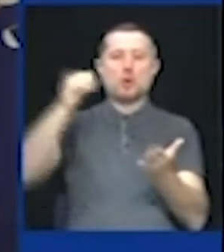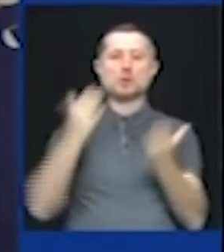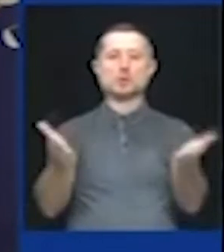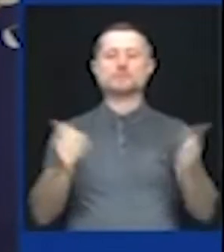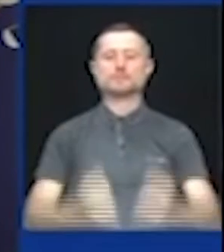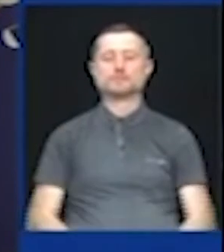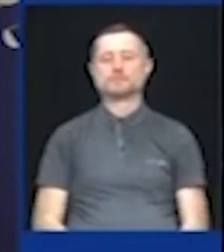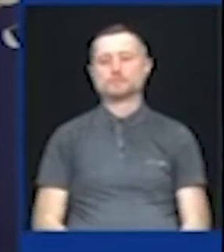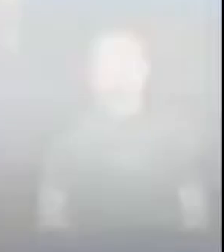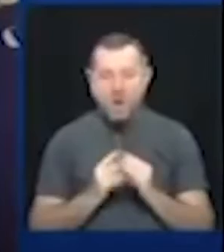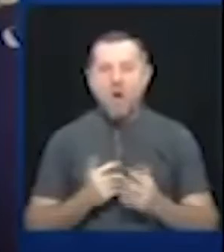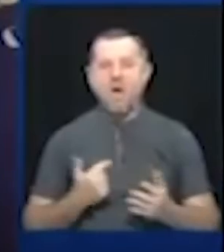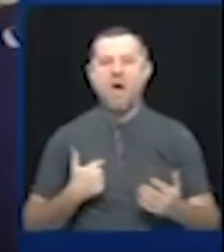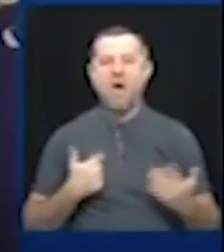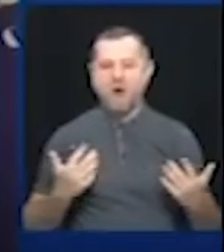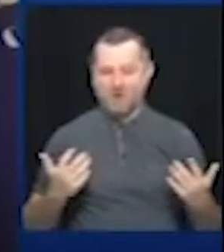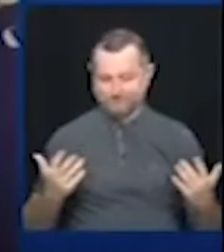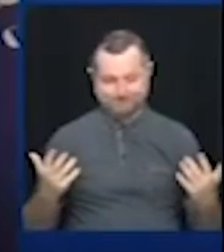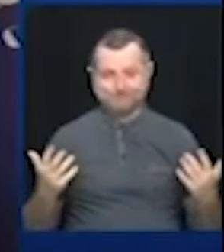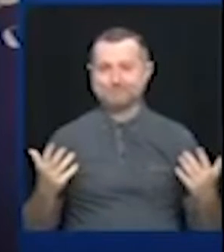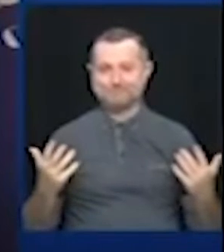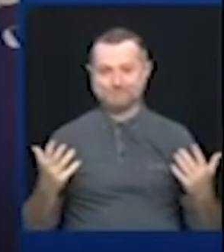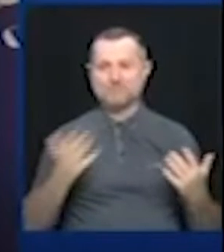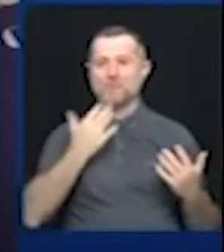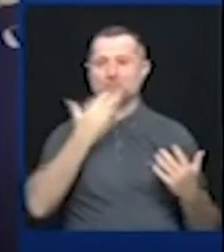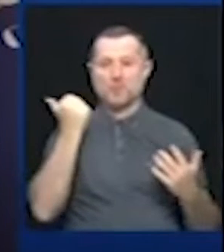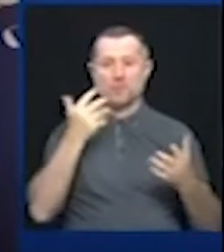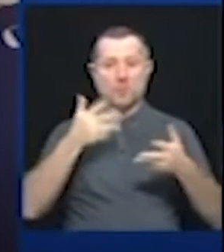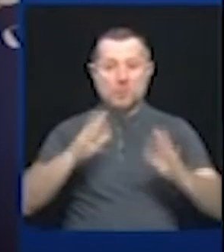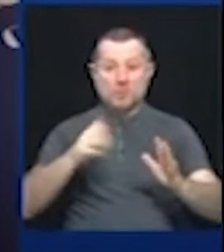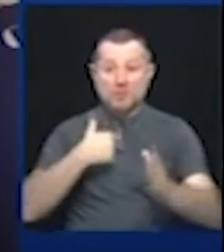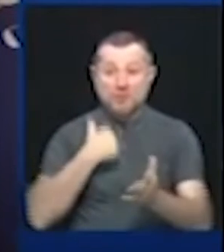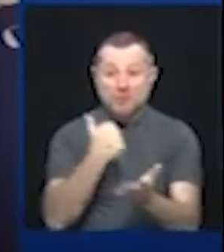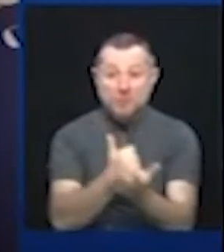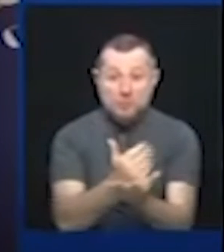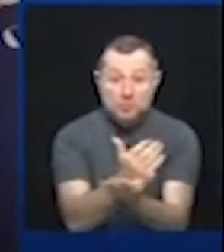que luchar contra lo que llamó un ataque políticamente motivado en su contra